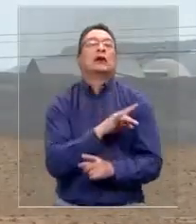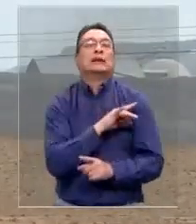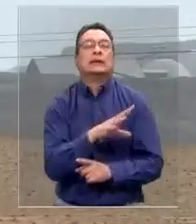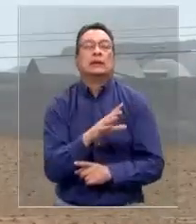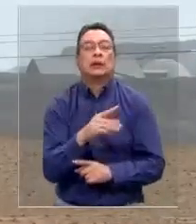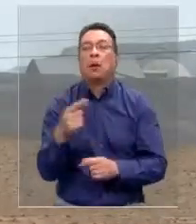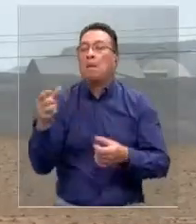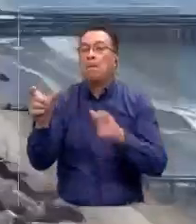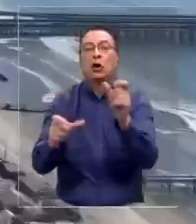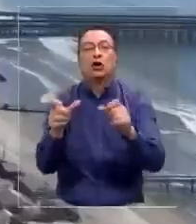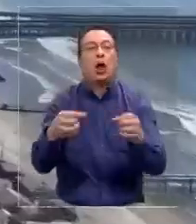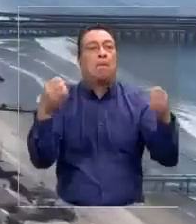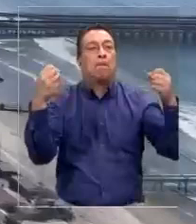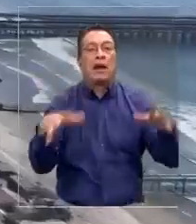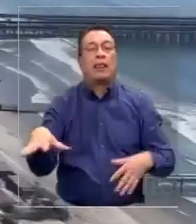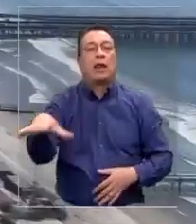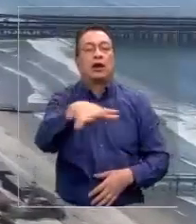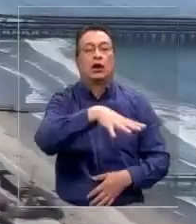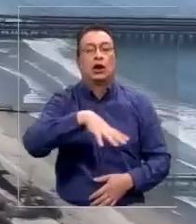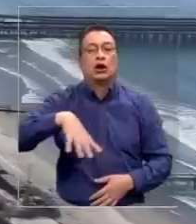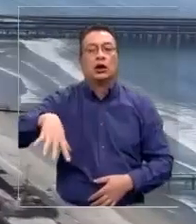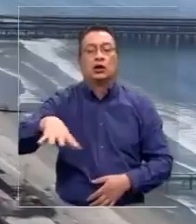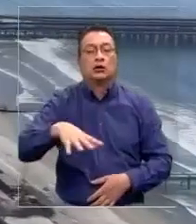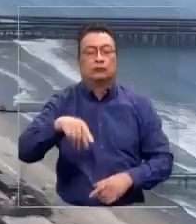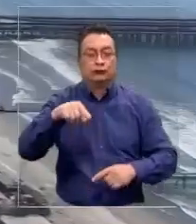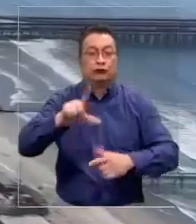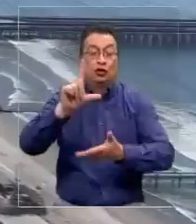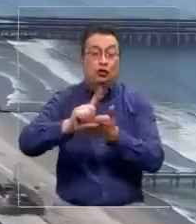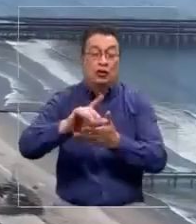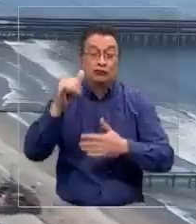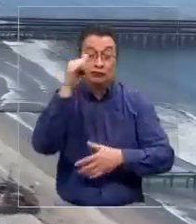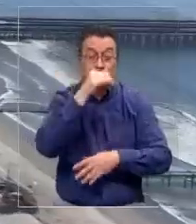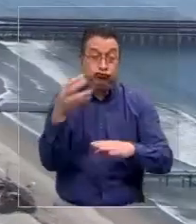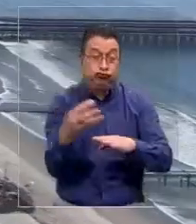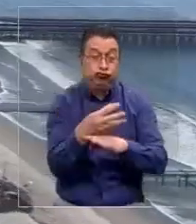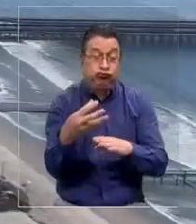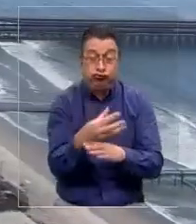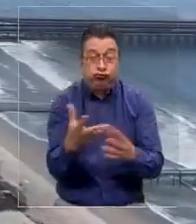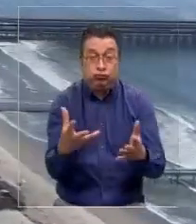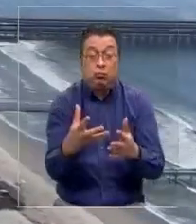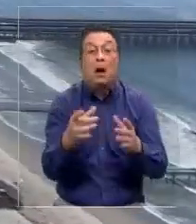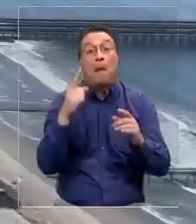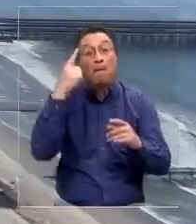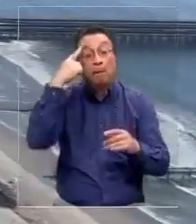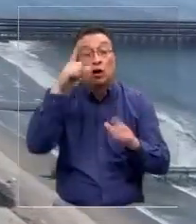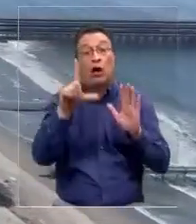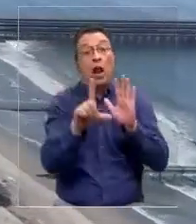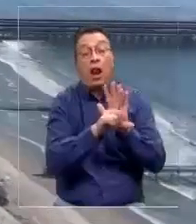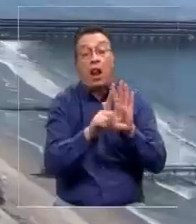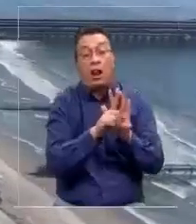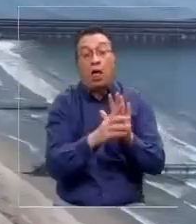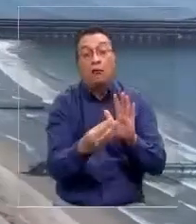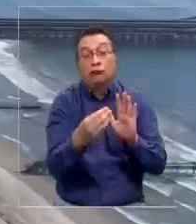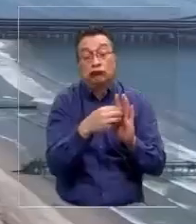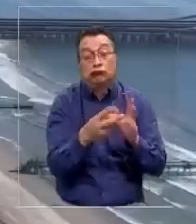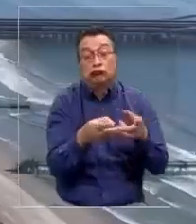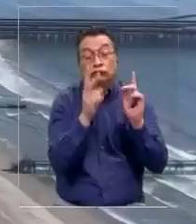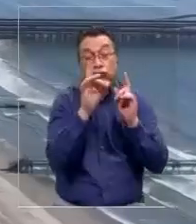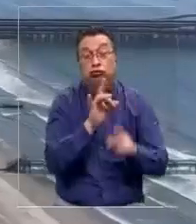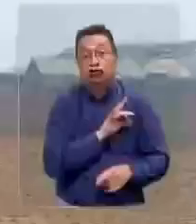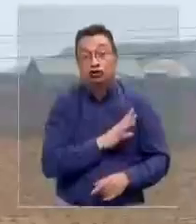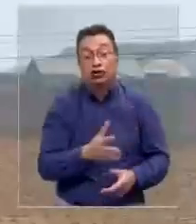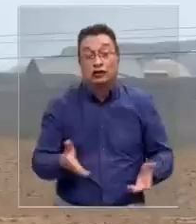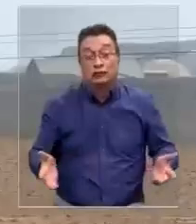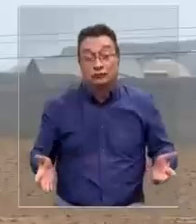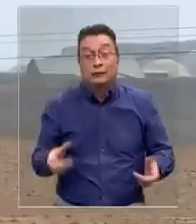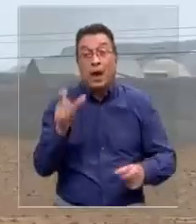condena a sus habitantes. Son las zonas de sacrificio, inhumanas, pero legales, como tantas otras cosas en Chile.